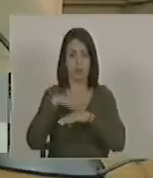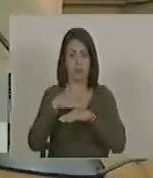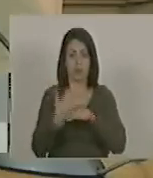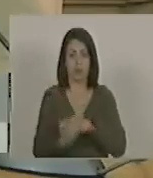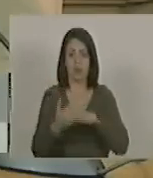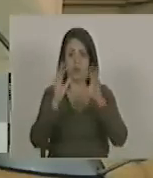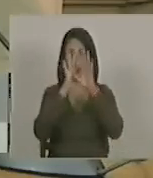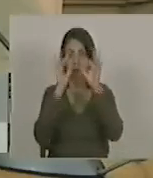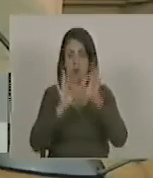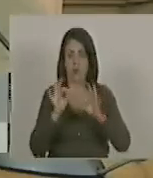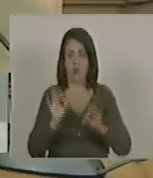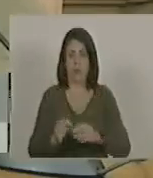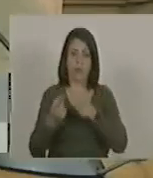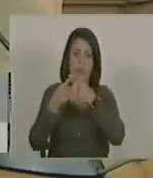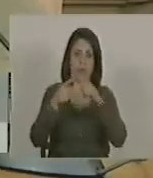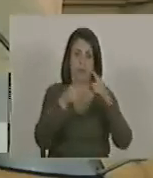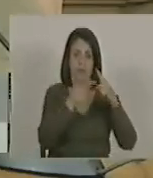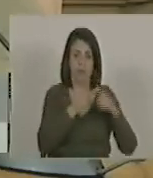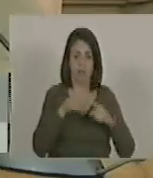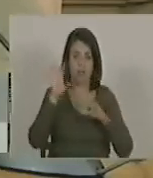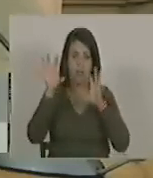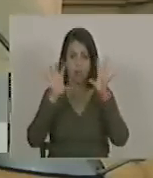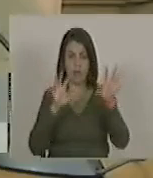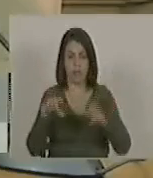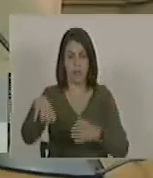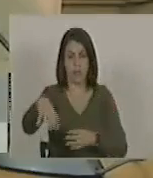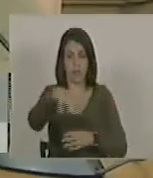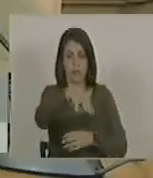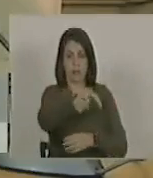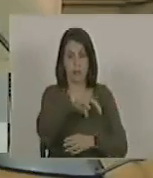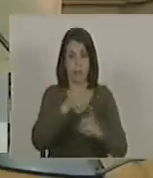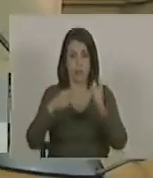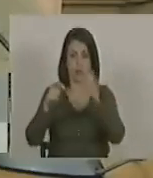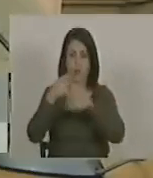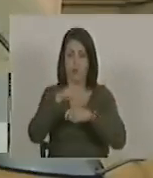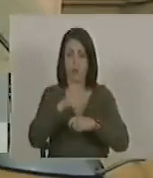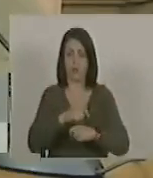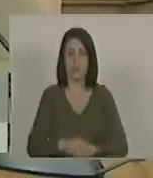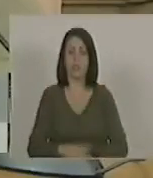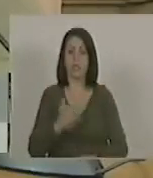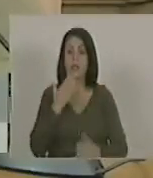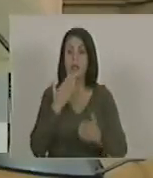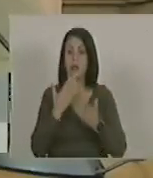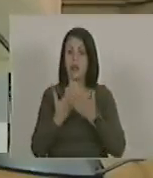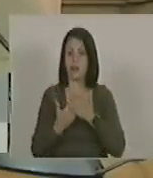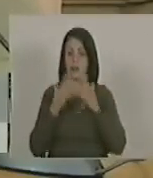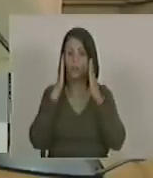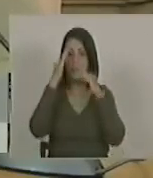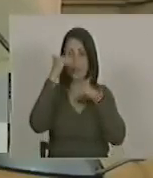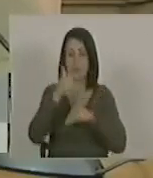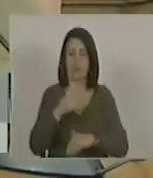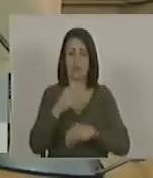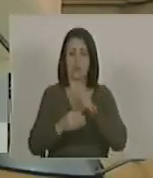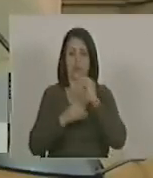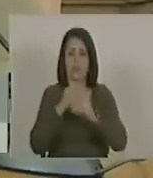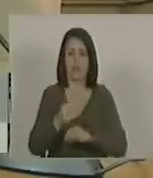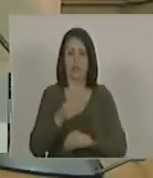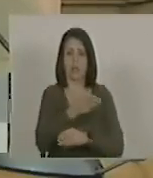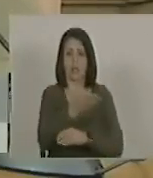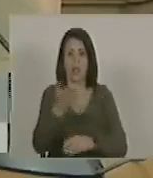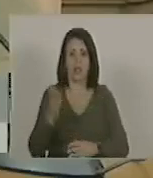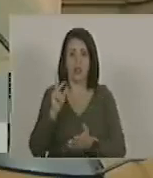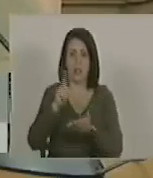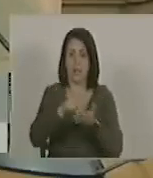los mecanismos multilaterales y regionales de comercio. Agradeciendo la atención que se dignen dar a